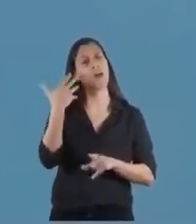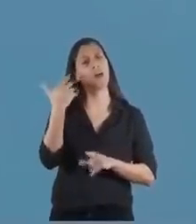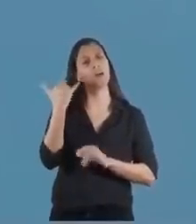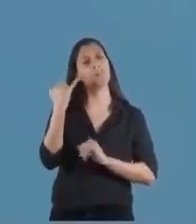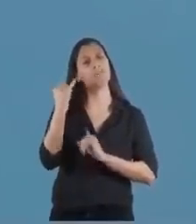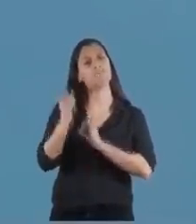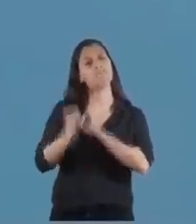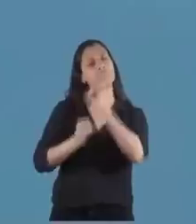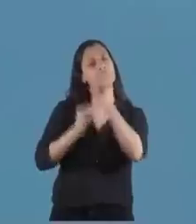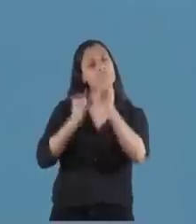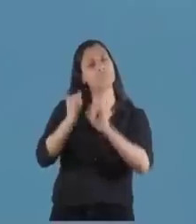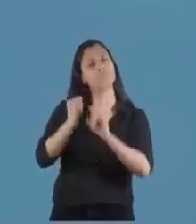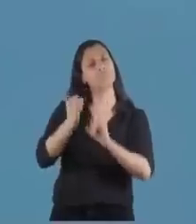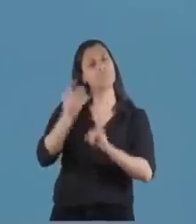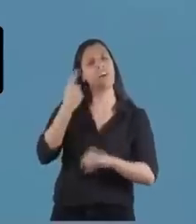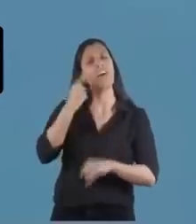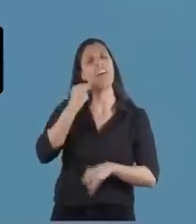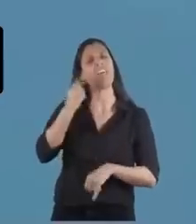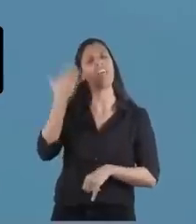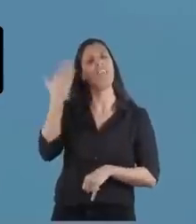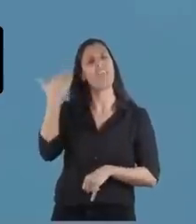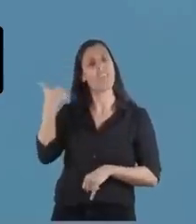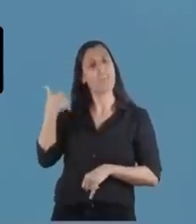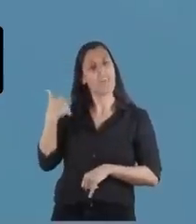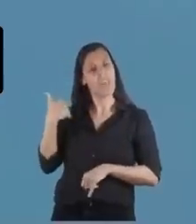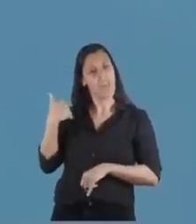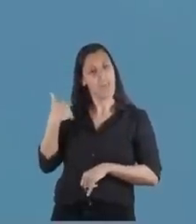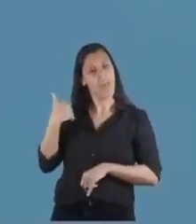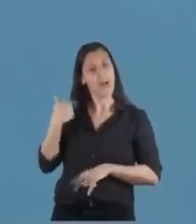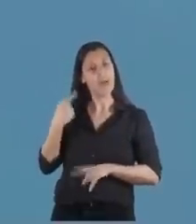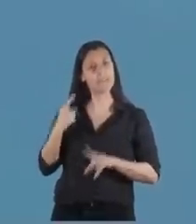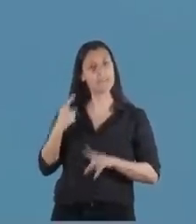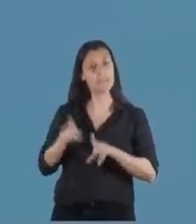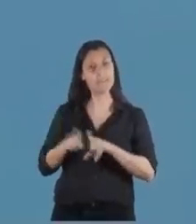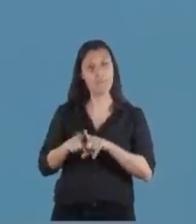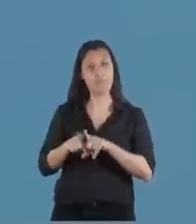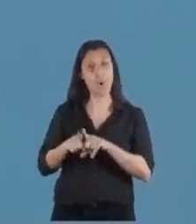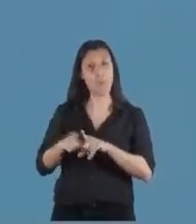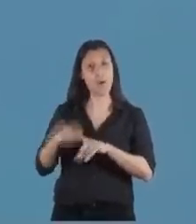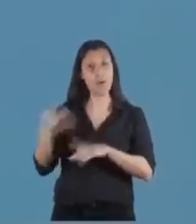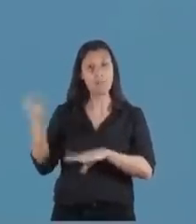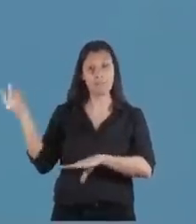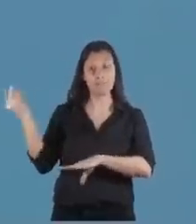años al momento de finalizarlo son los requisitos básicos para gestionar la solicitud del crédito.